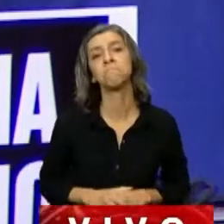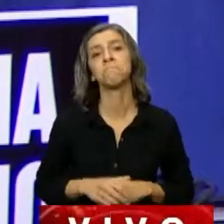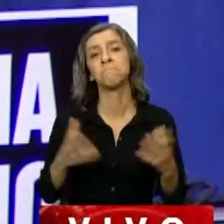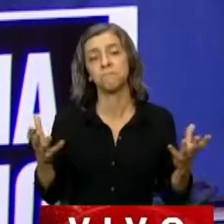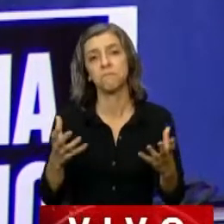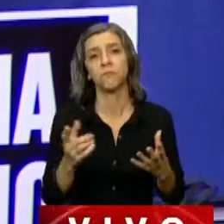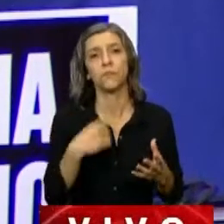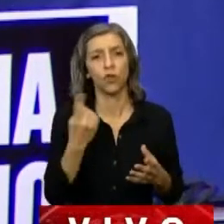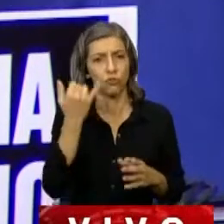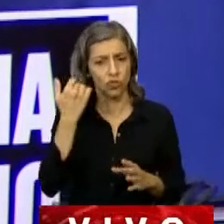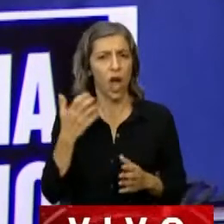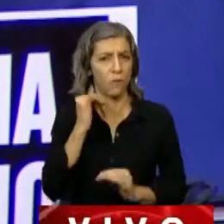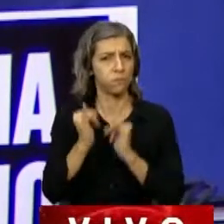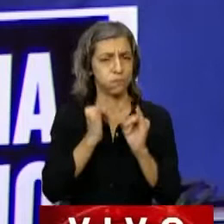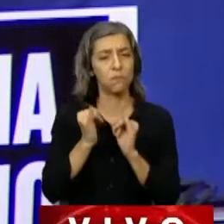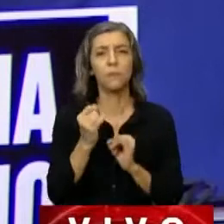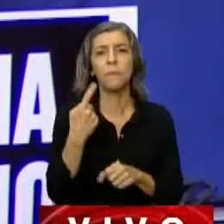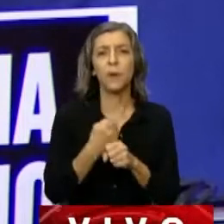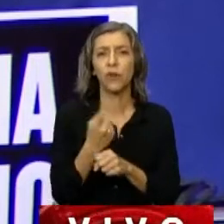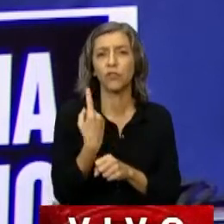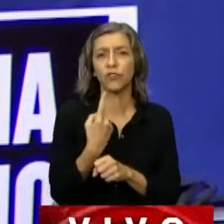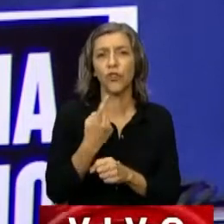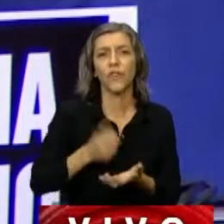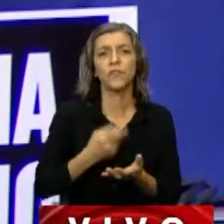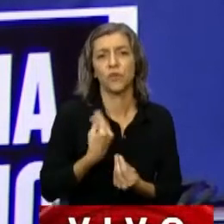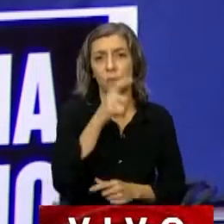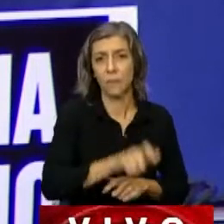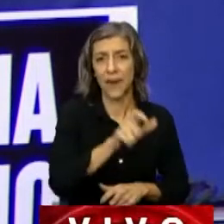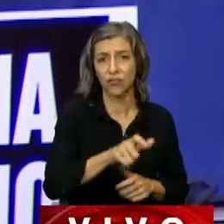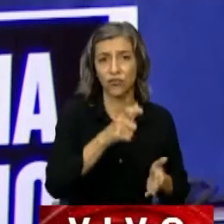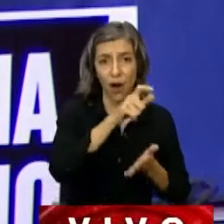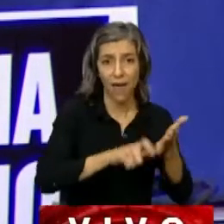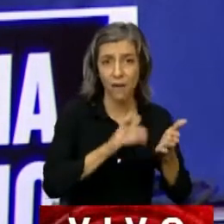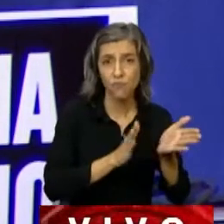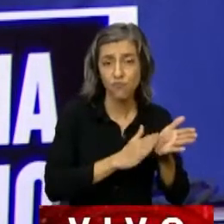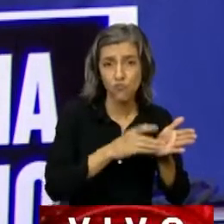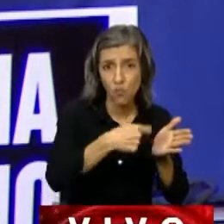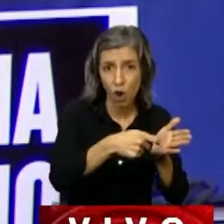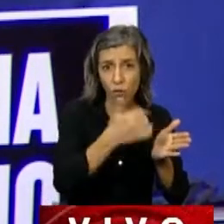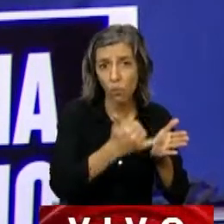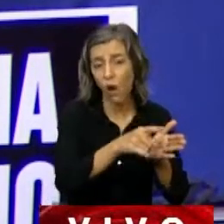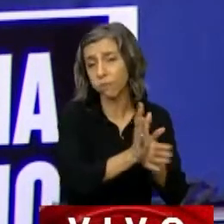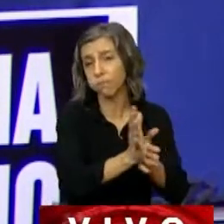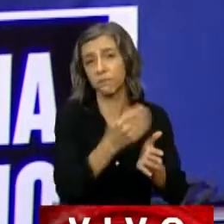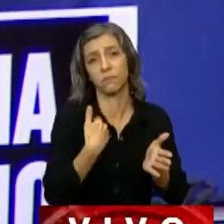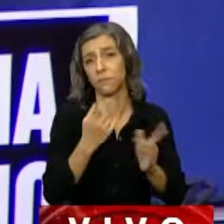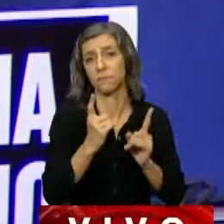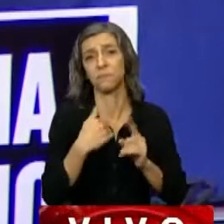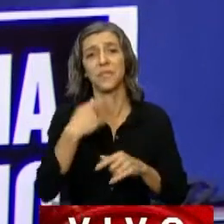dijo, lo primero que tenemos que definir es que el monotributista es un trabajador precarizado. El monotributo fue creado en el